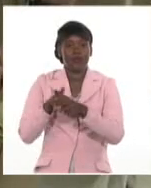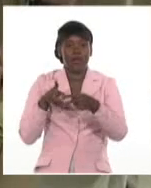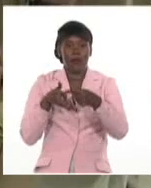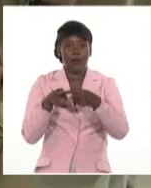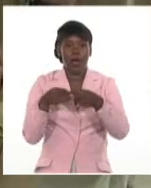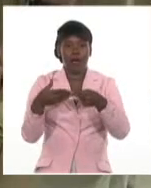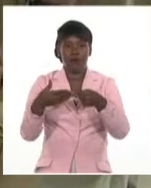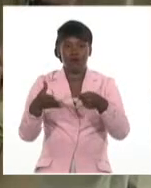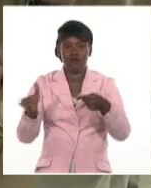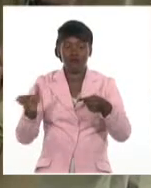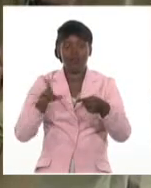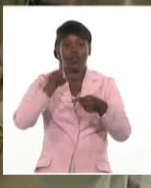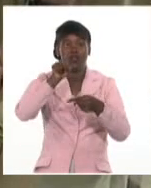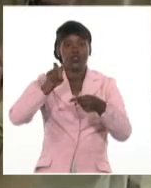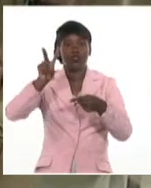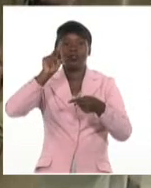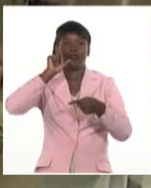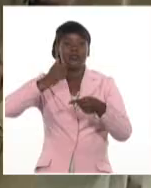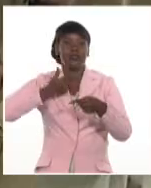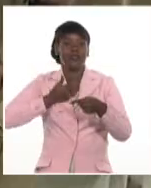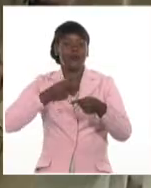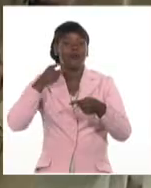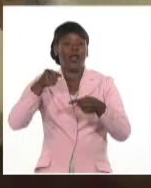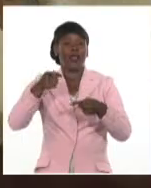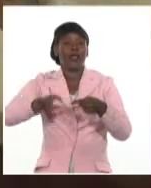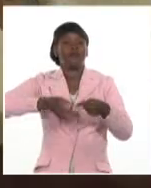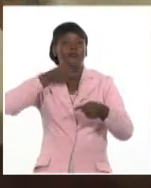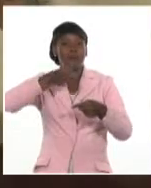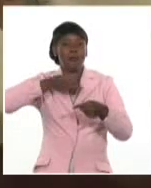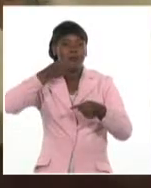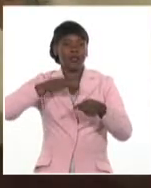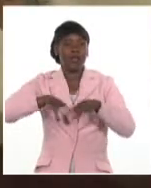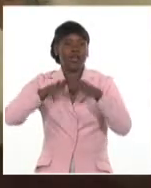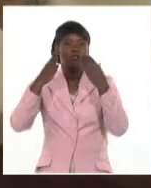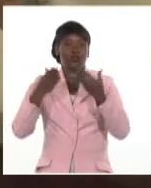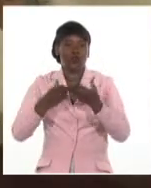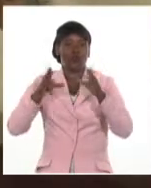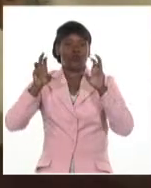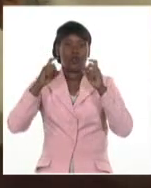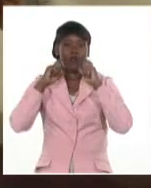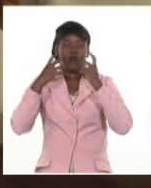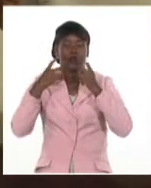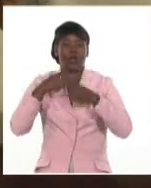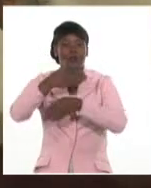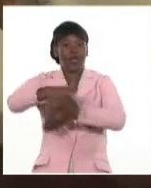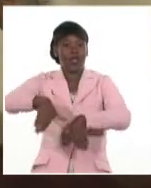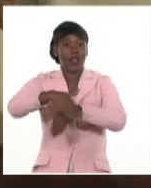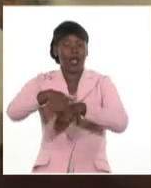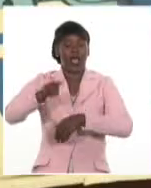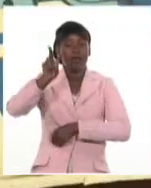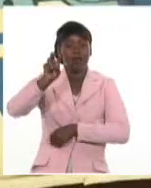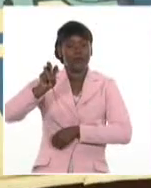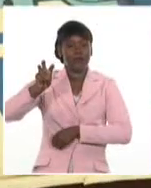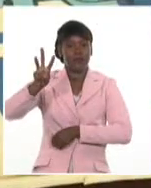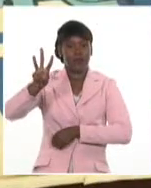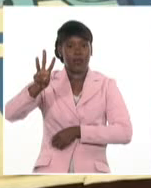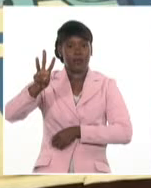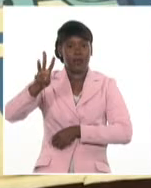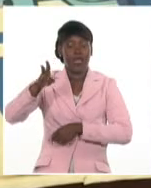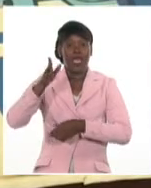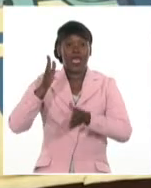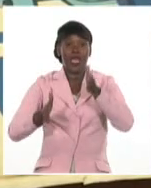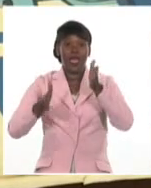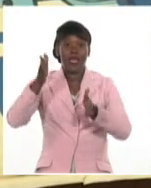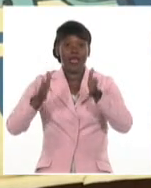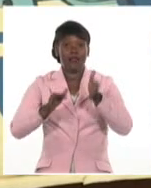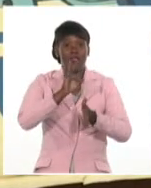Cartel Cubano de Cine, que tendrá su sede en calle 23, entre 8 y 10, en el Vedado Capitalino. Otra de las buenas noticias